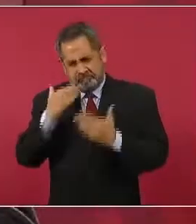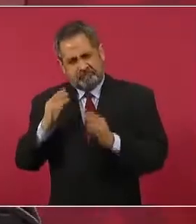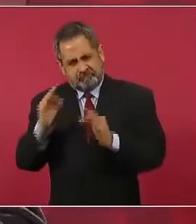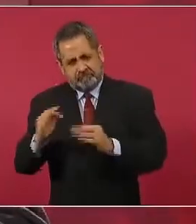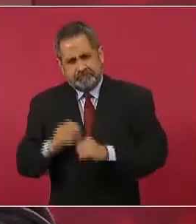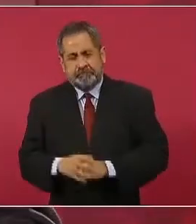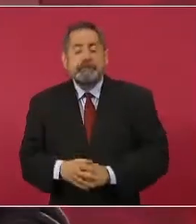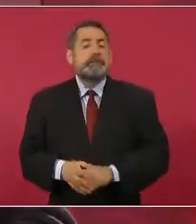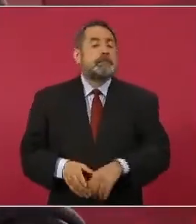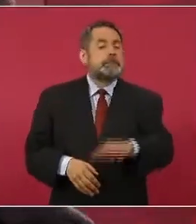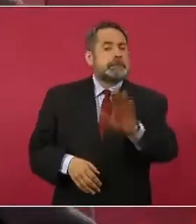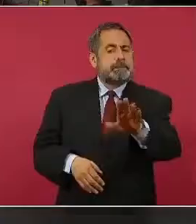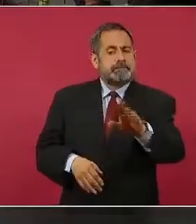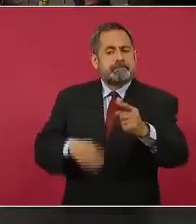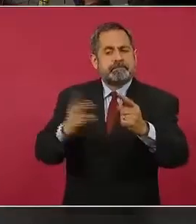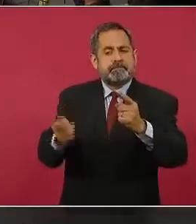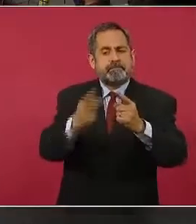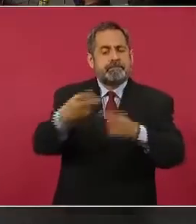ya